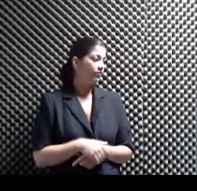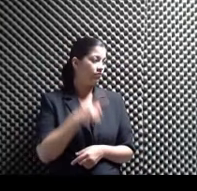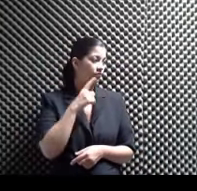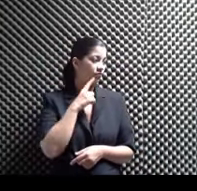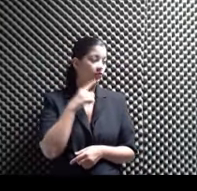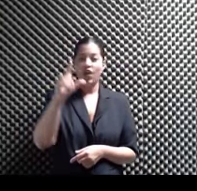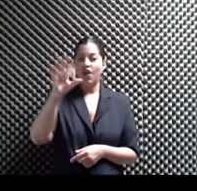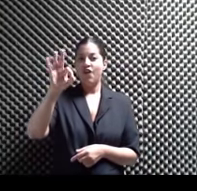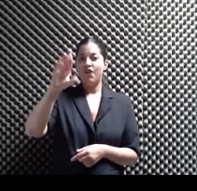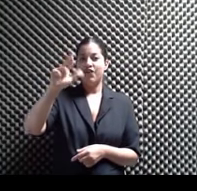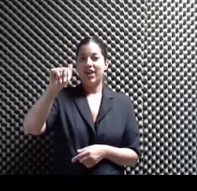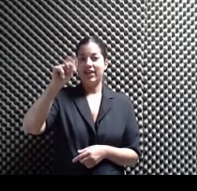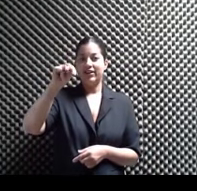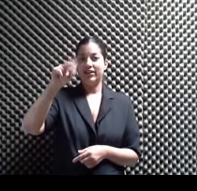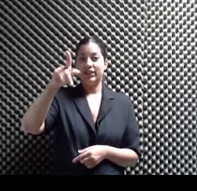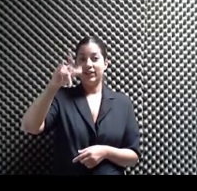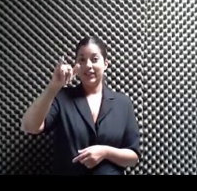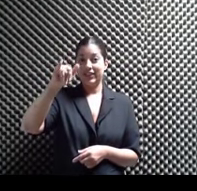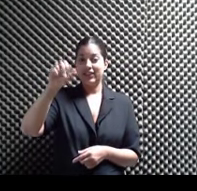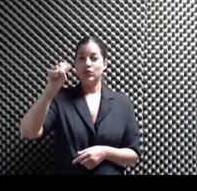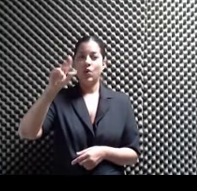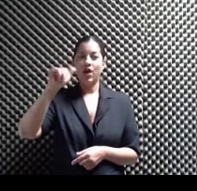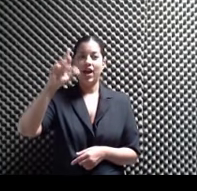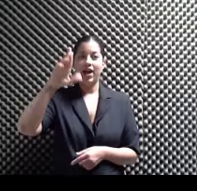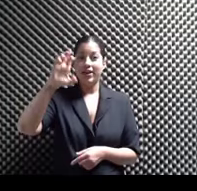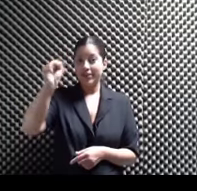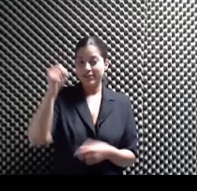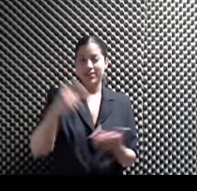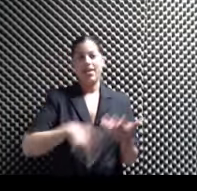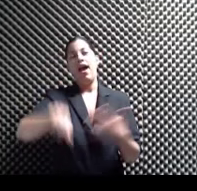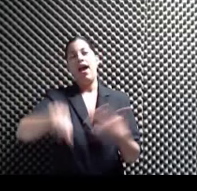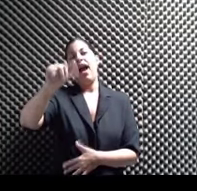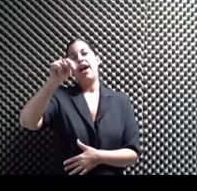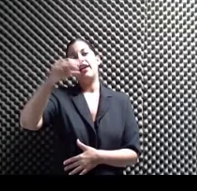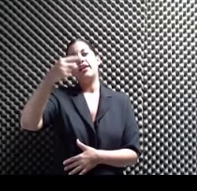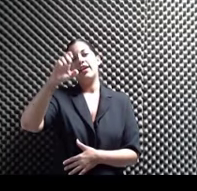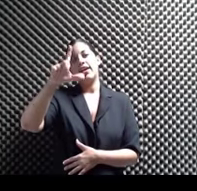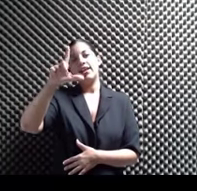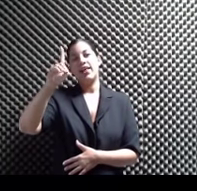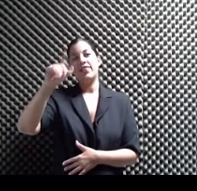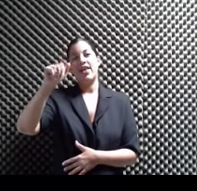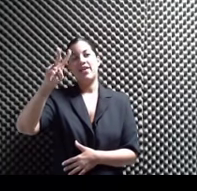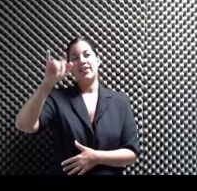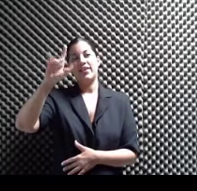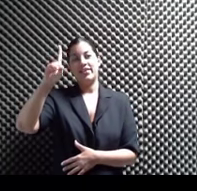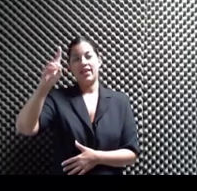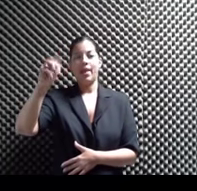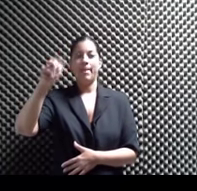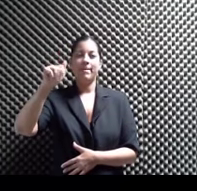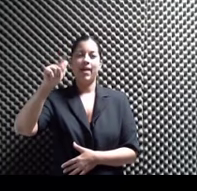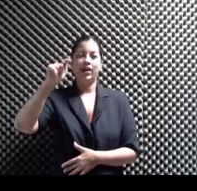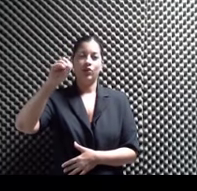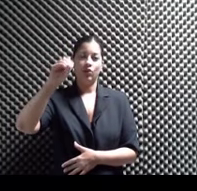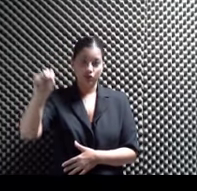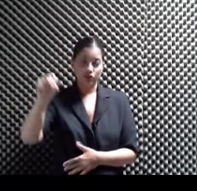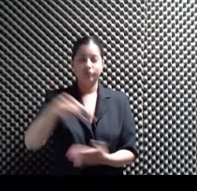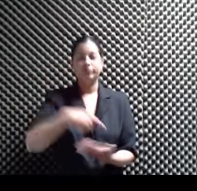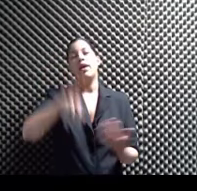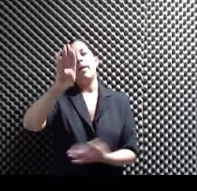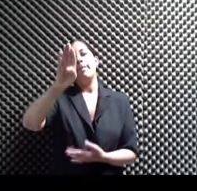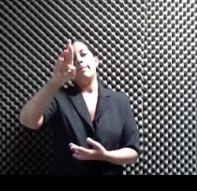Suárez También que grabó Ángel David Matos Y de todo eso Y va absorbiendo Brenda Hopkins De todo eso Uno va